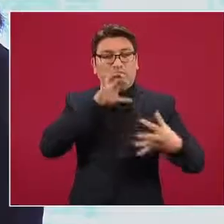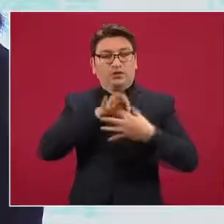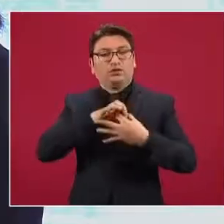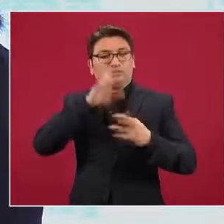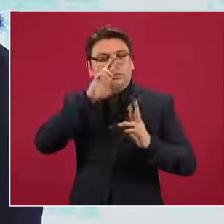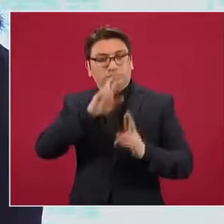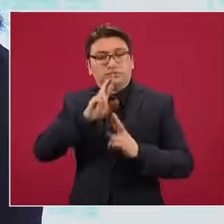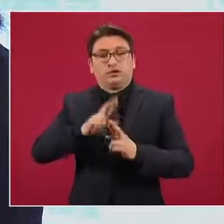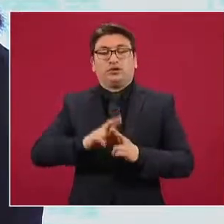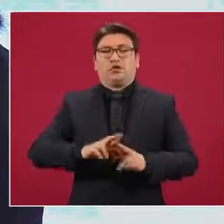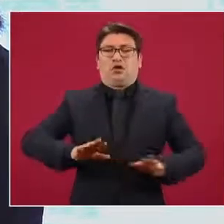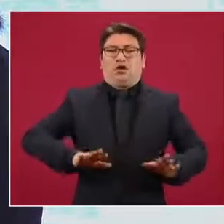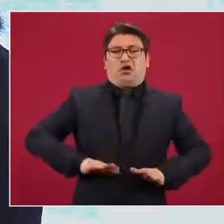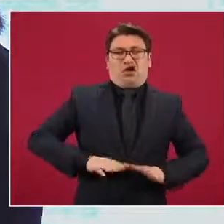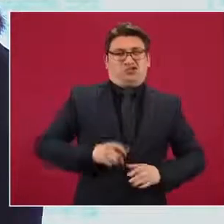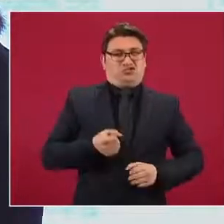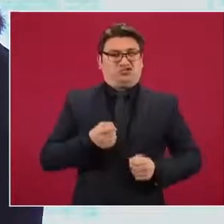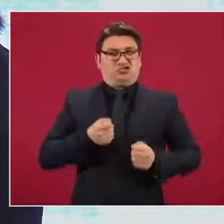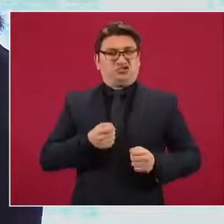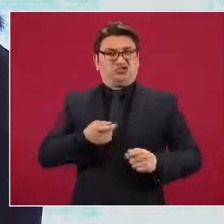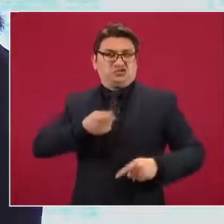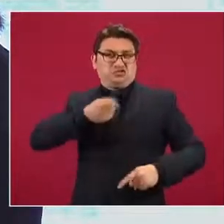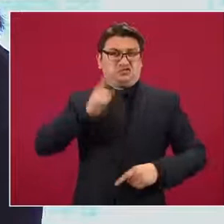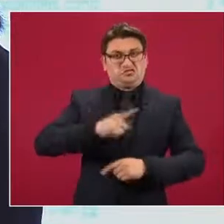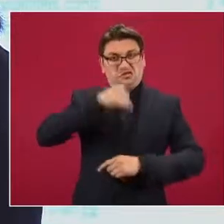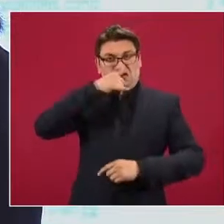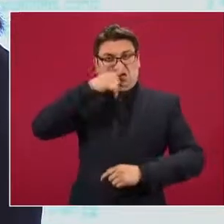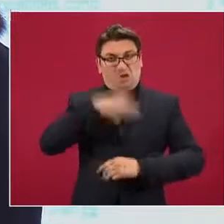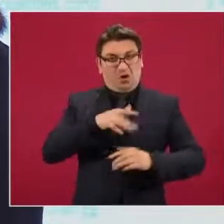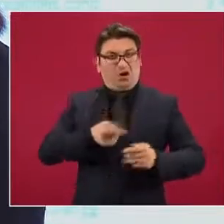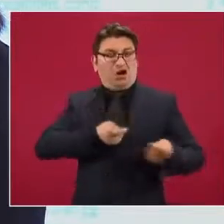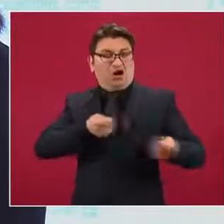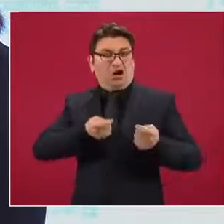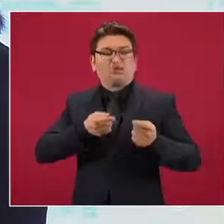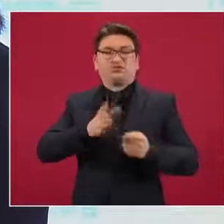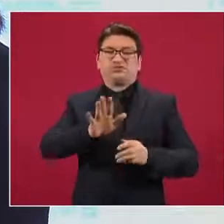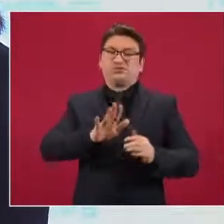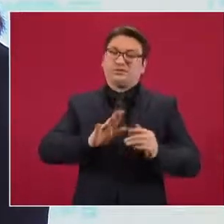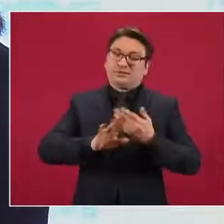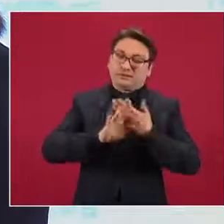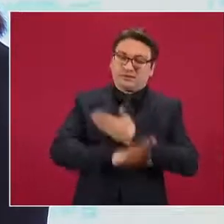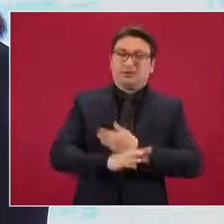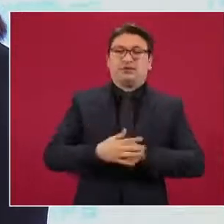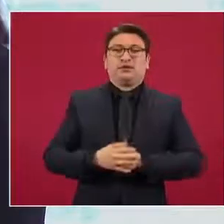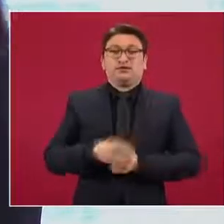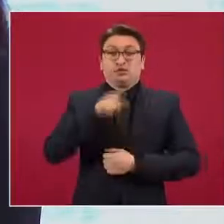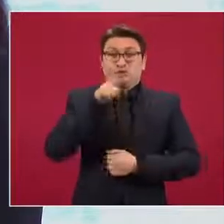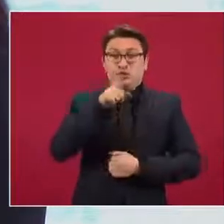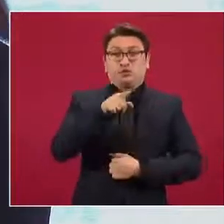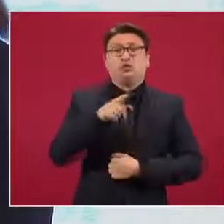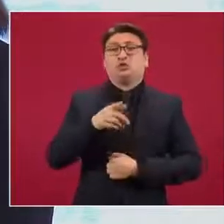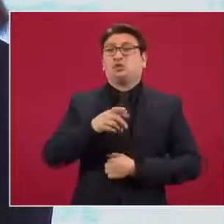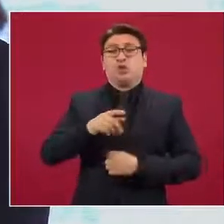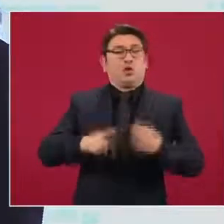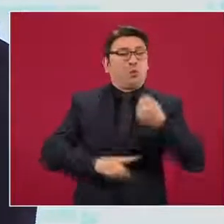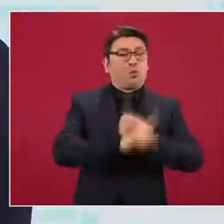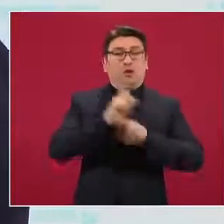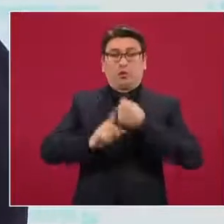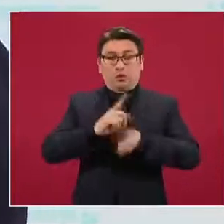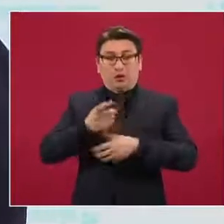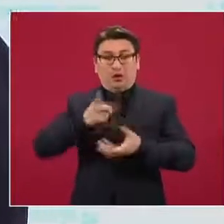Evita las actitudes autoritarias, violentas y arbitrarias y procura resolver los conflictos mediante el